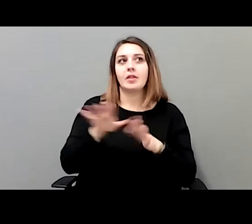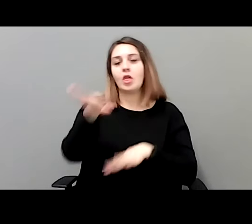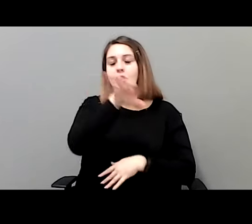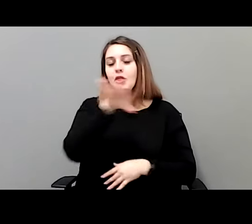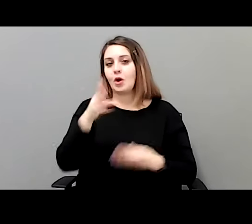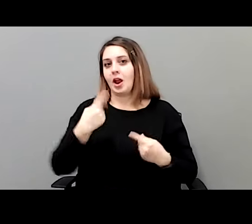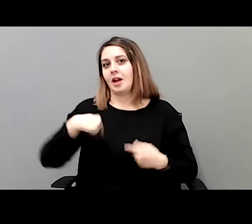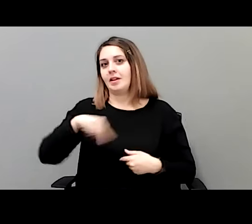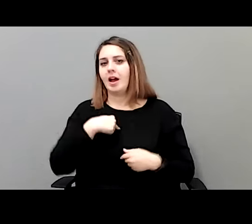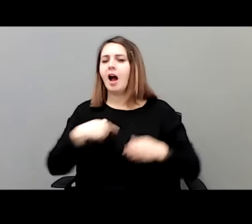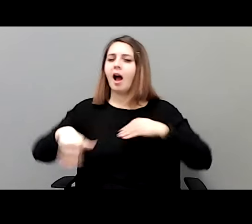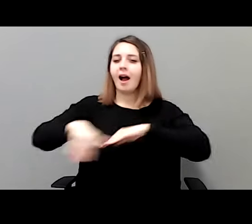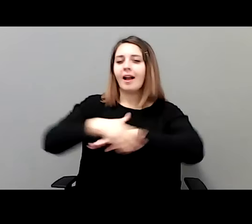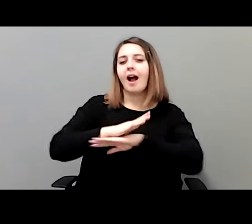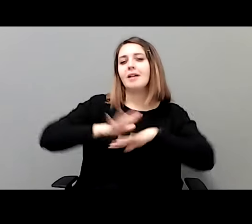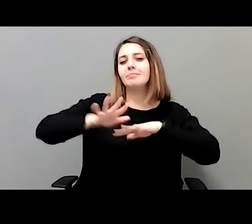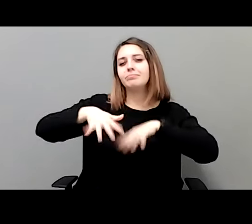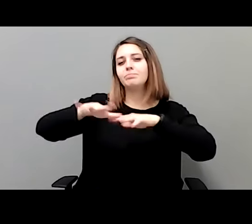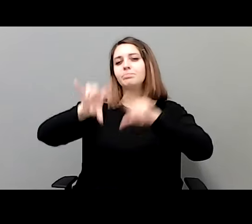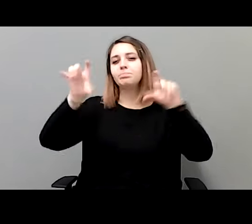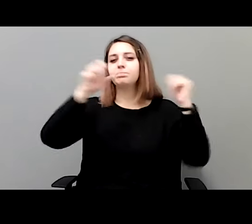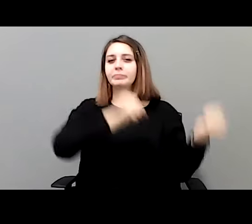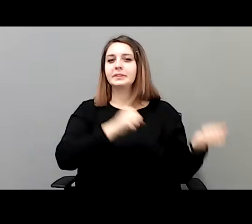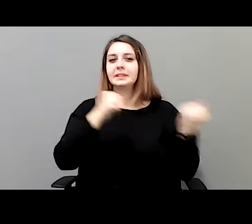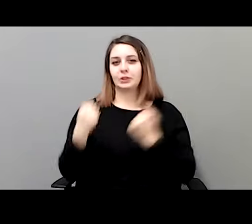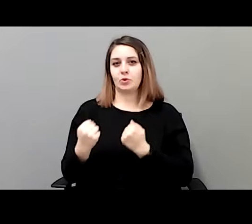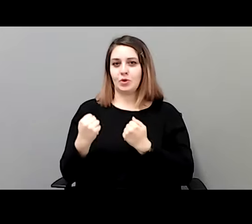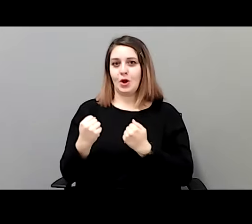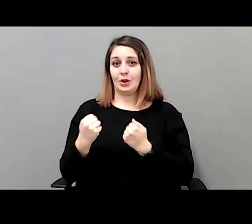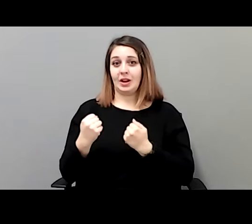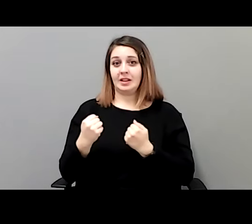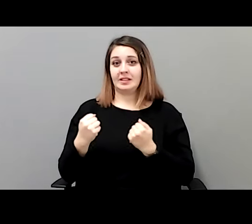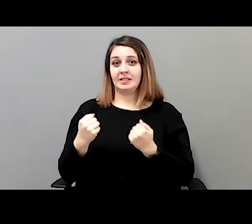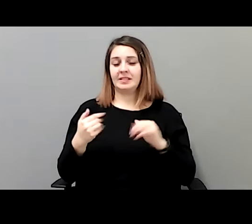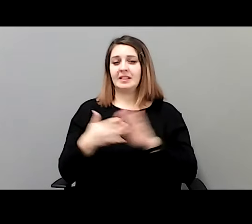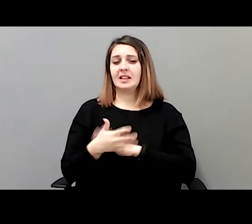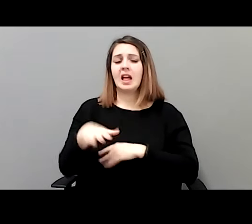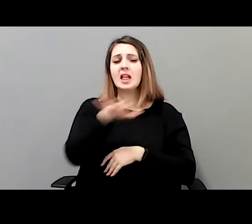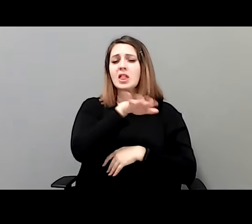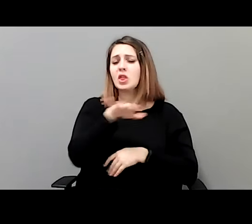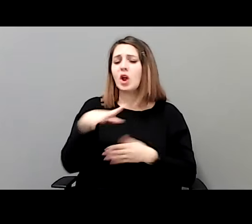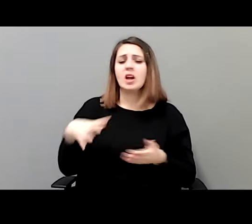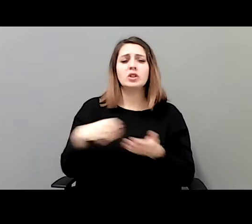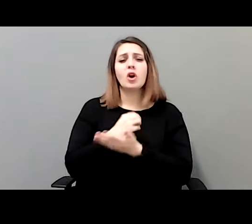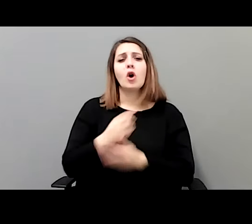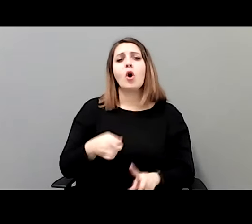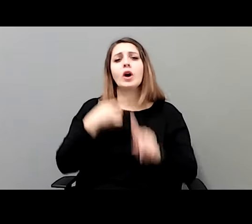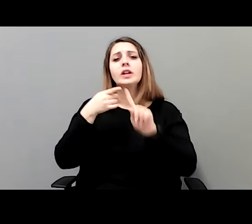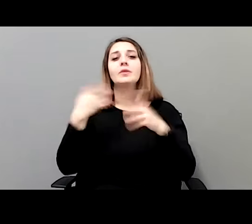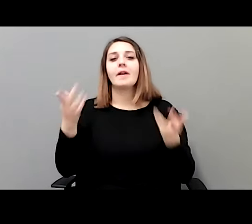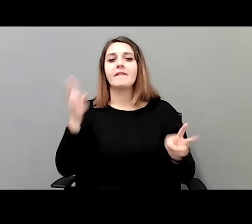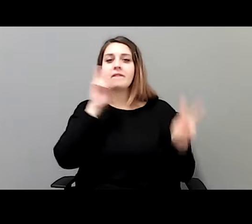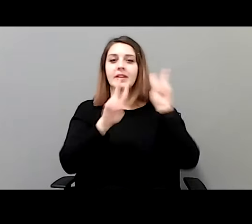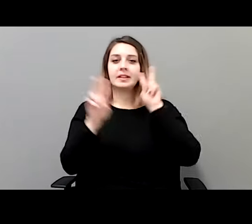territorio, en la calle, en las instituciones, en todos los sitios para dar esa visibilidad que